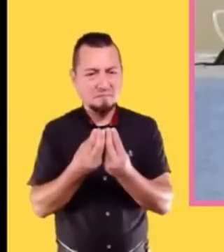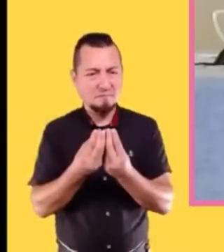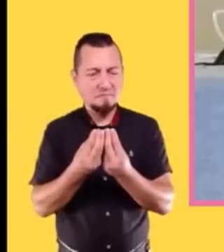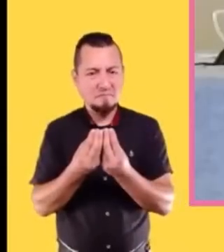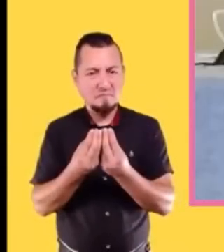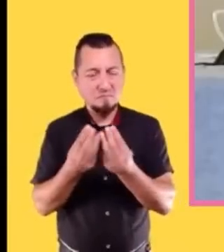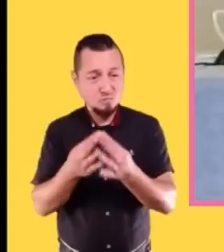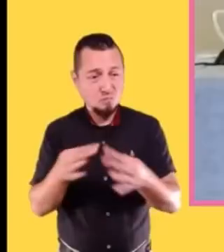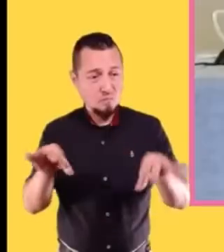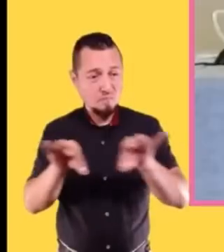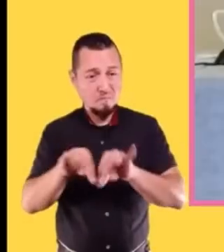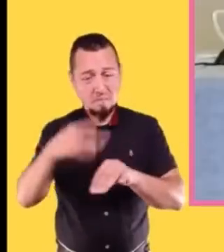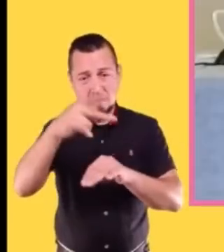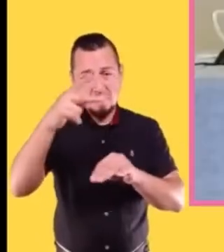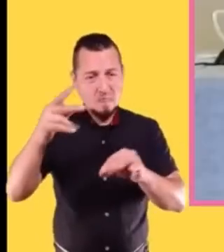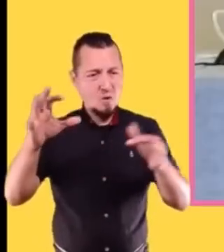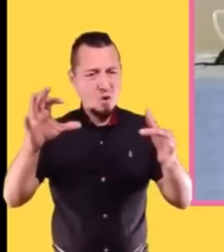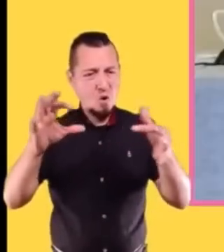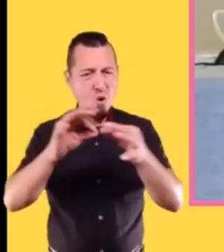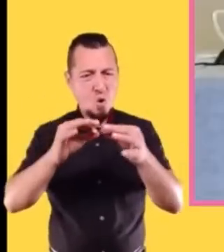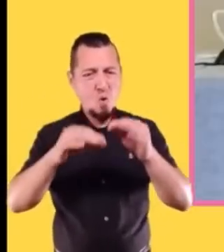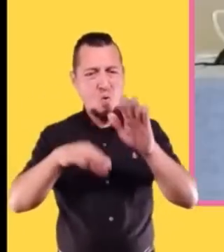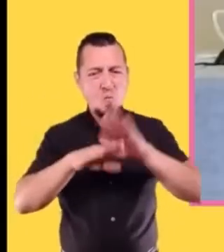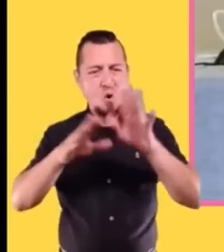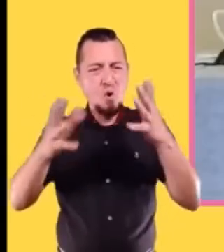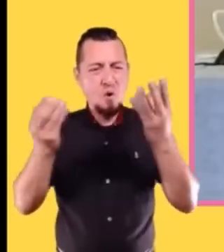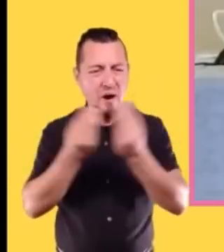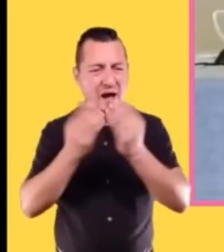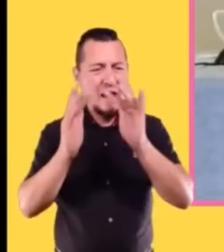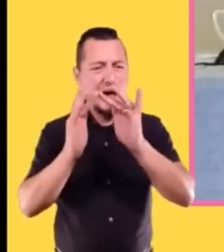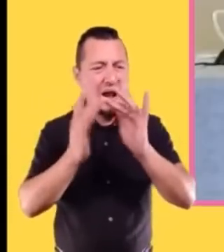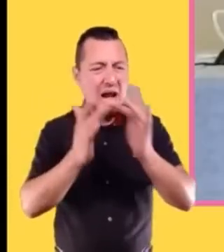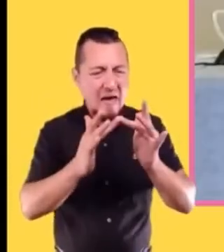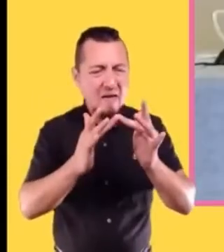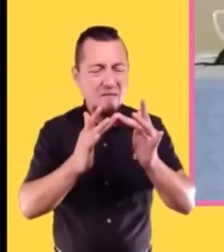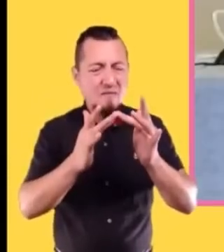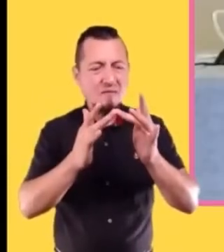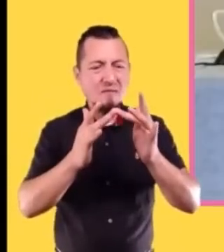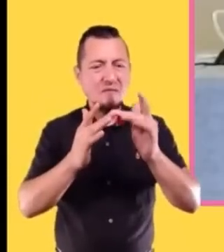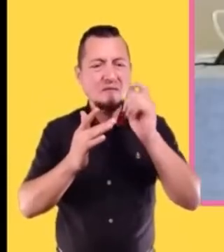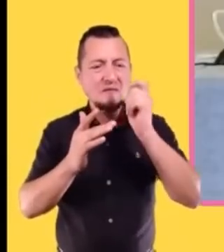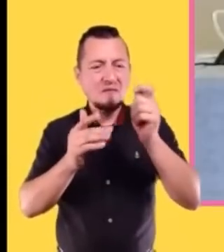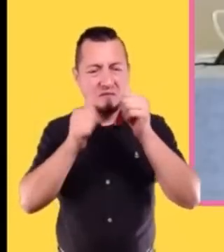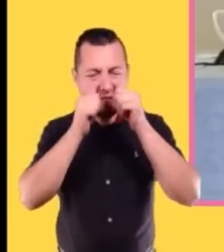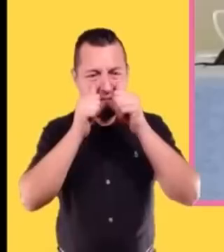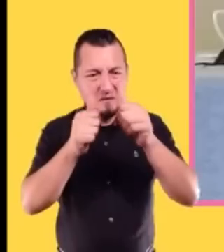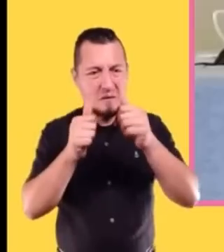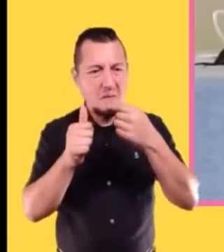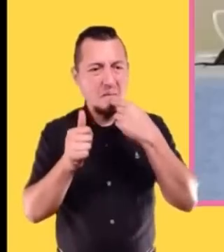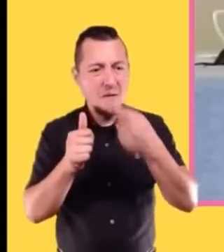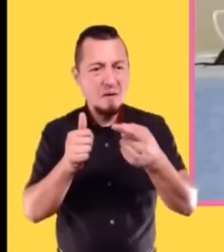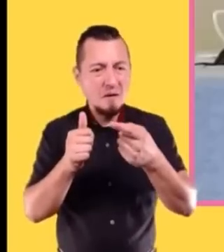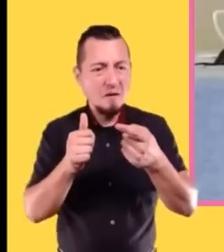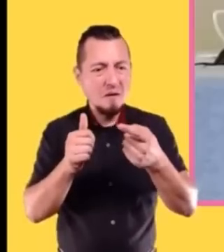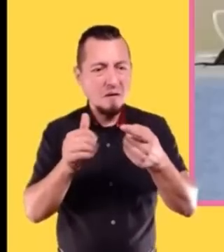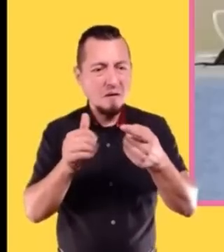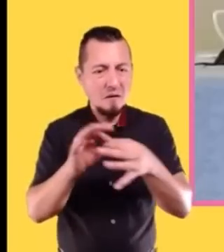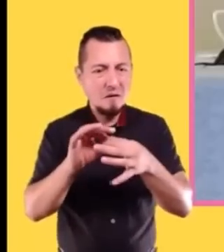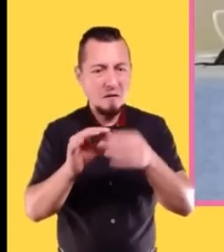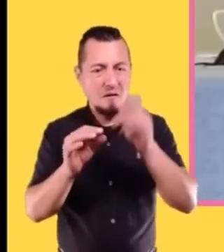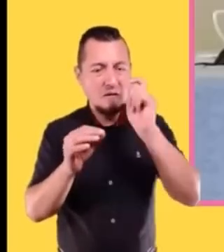importante, toda esta avalancha de información en redes sobre el adoctrinamiento, o sea, que es así como la